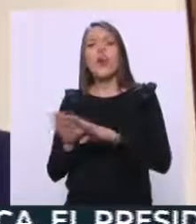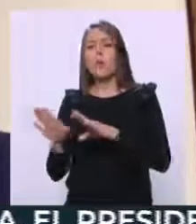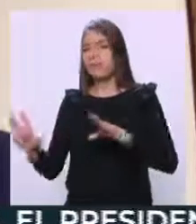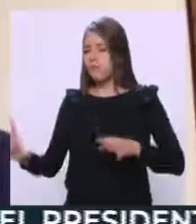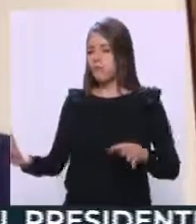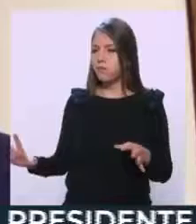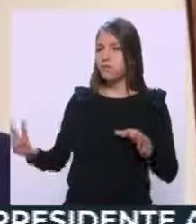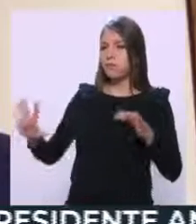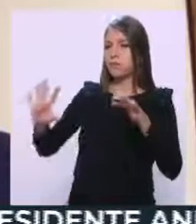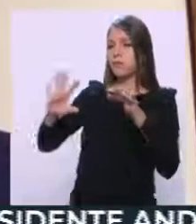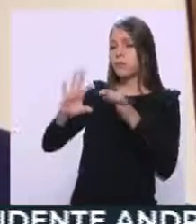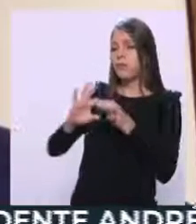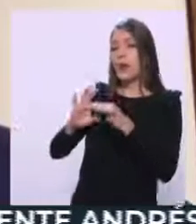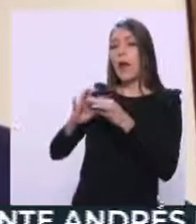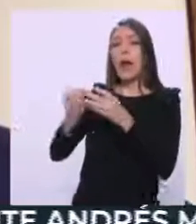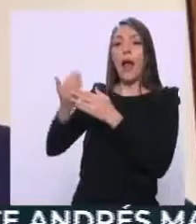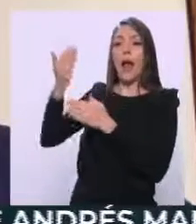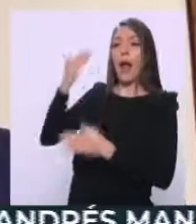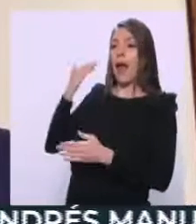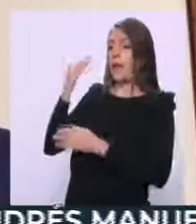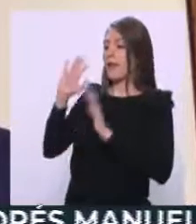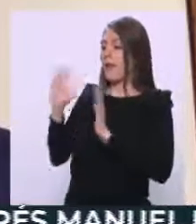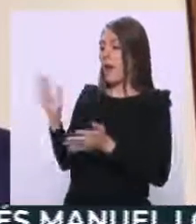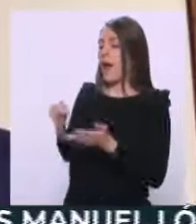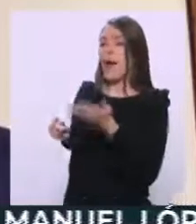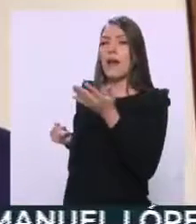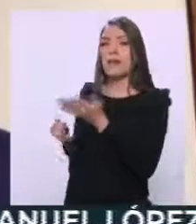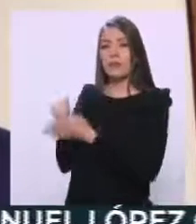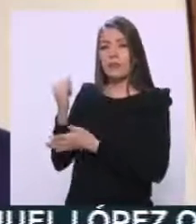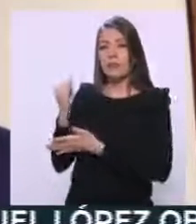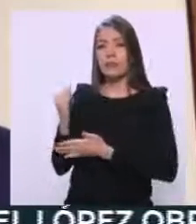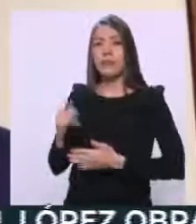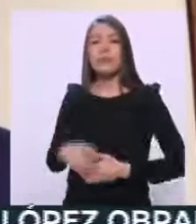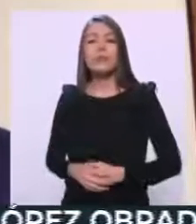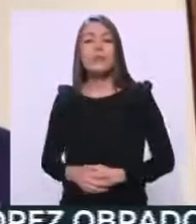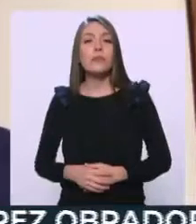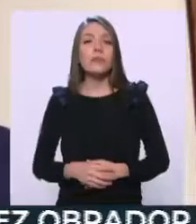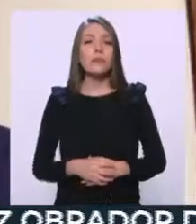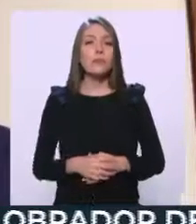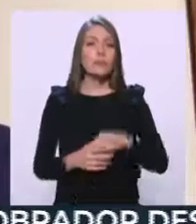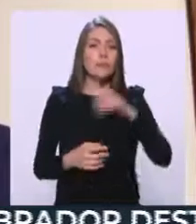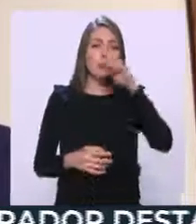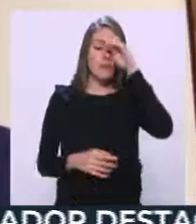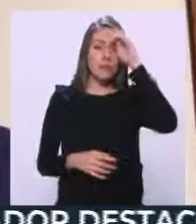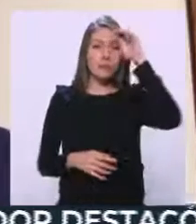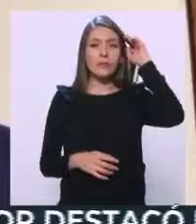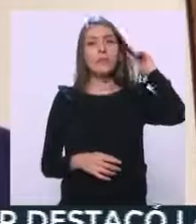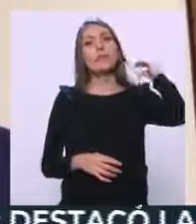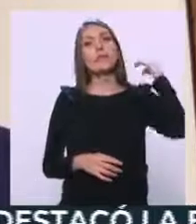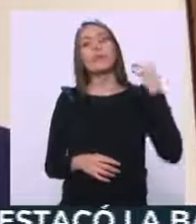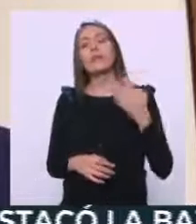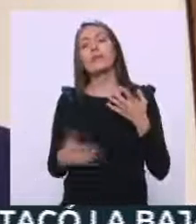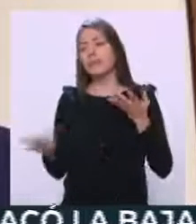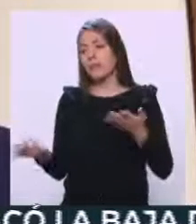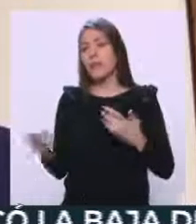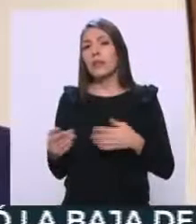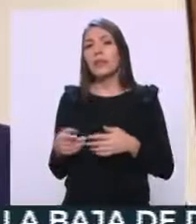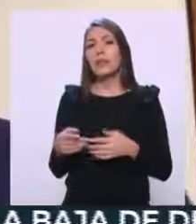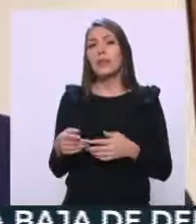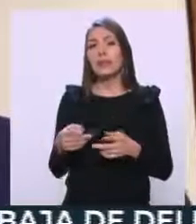complementario a lo que ya se había decidido antes. Ahora, por otra parte, también hay que señalar que esto responde a